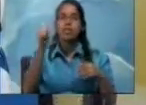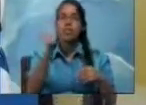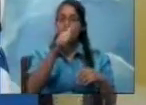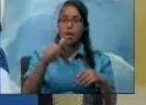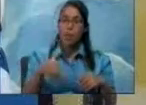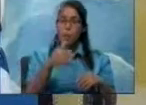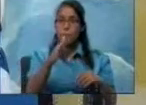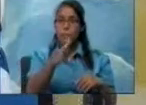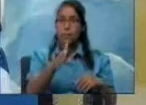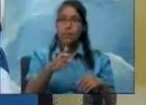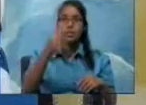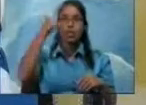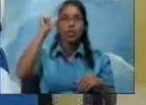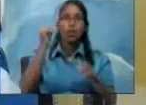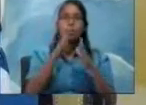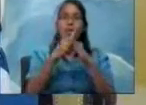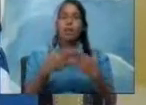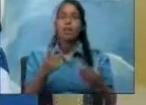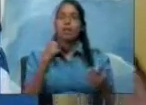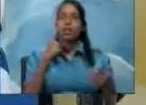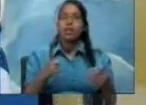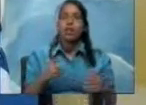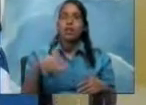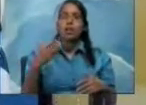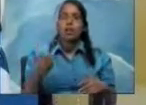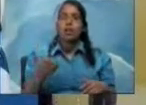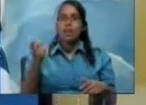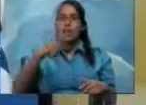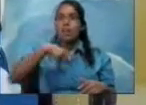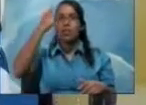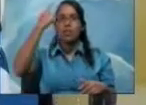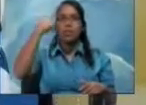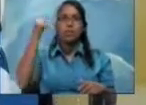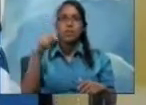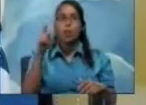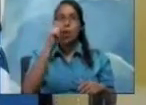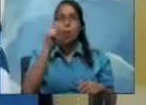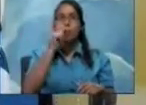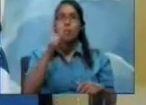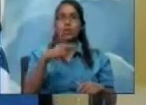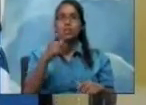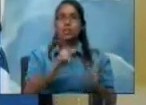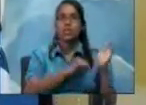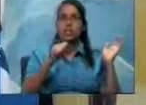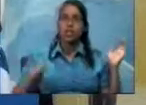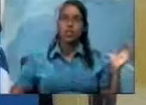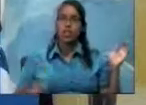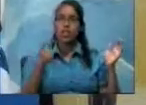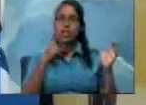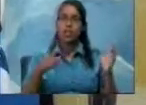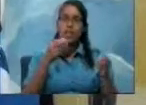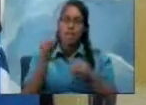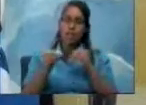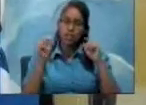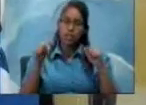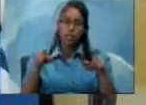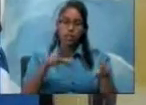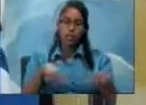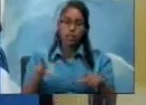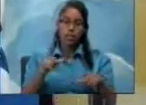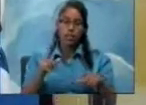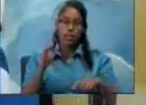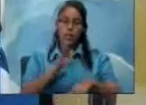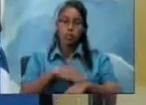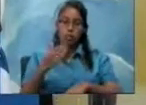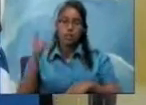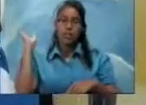acuerda de la palabra Que el Señor le había dicho a Pedro Qué vergüenza para Pedro cuando el señor le mira y le dice Pedro qué haces tú aquí Pedro por qué